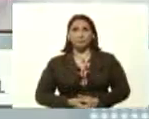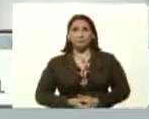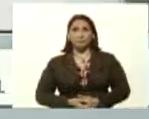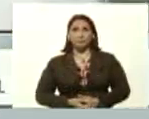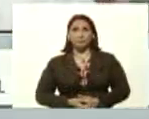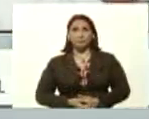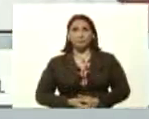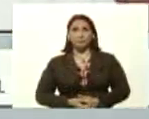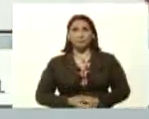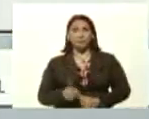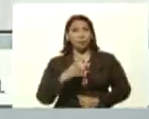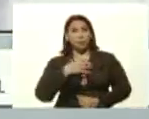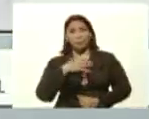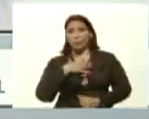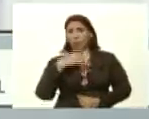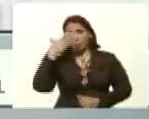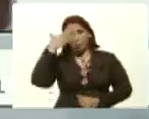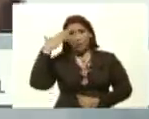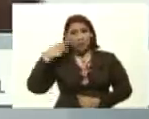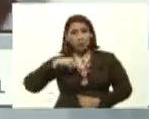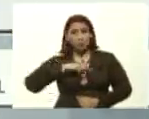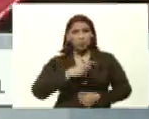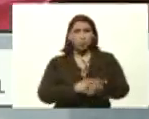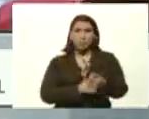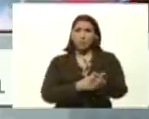Inolvidable nuestro hermano Aristóbulo Isturiz.